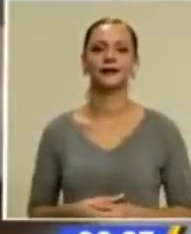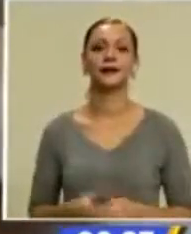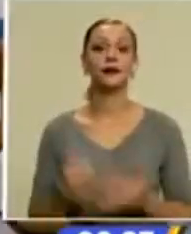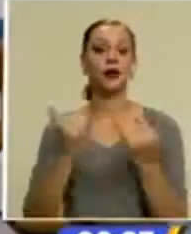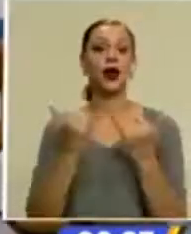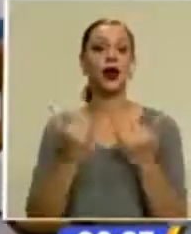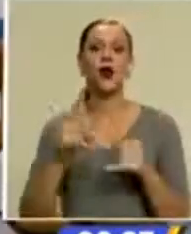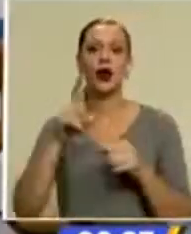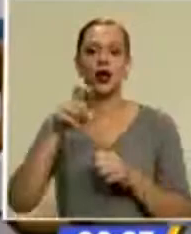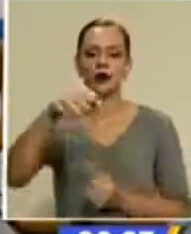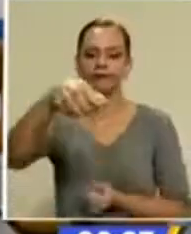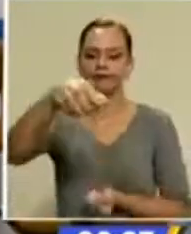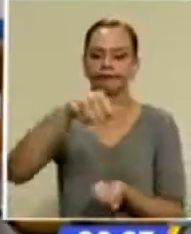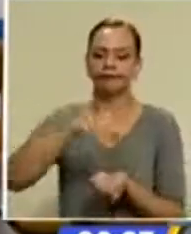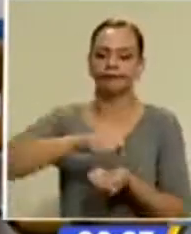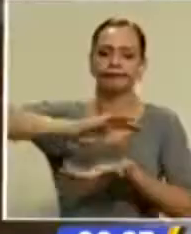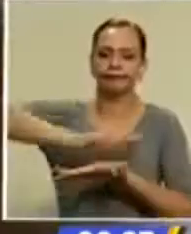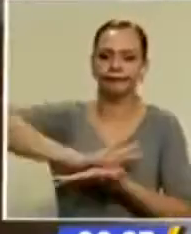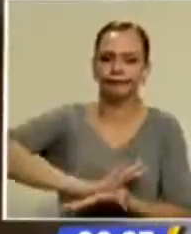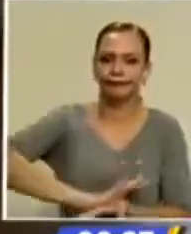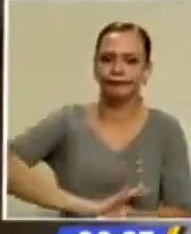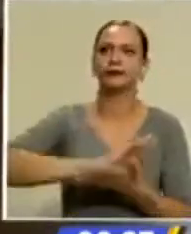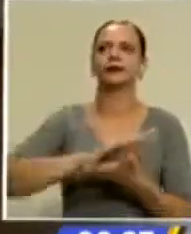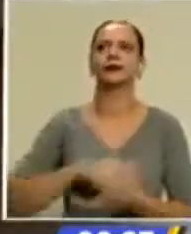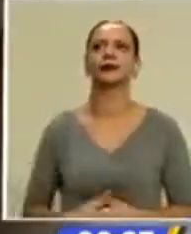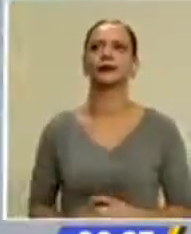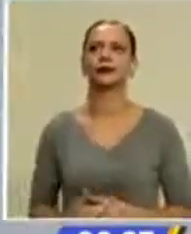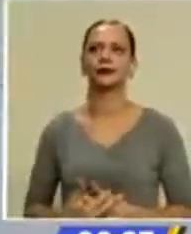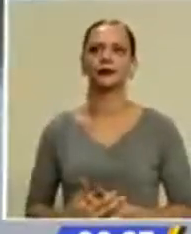¡Ahora hay que estriparlas!